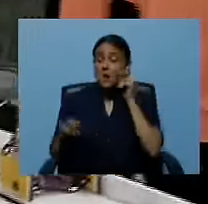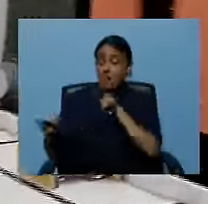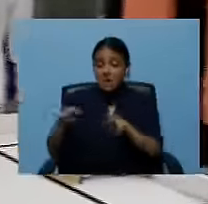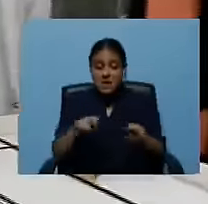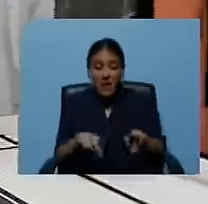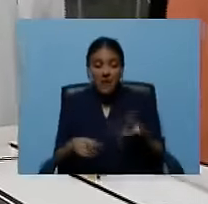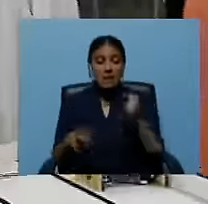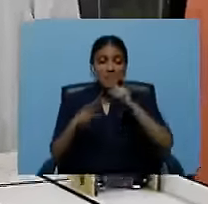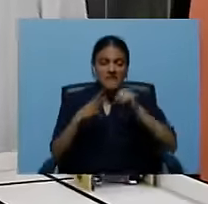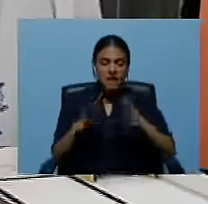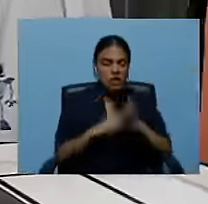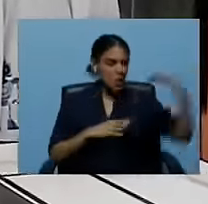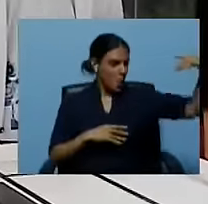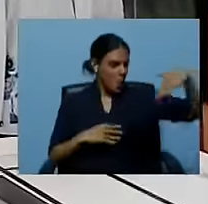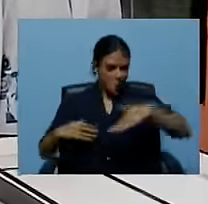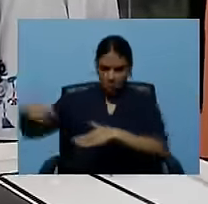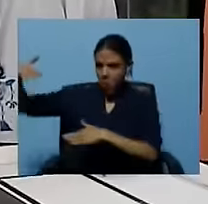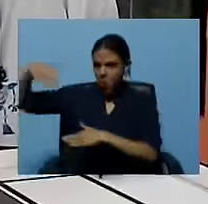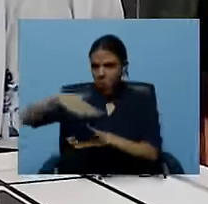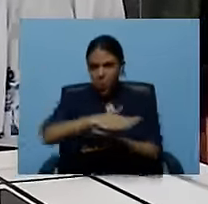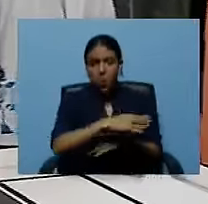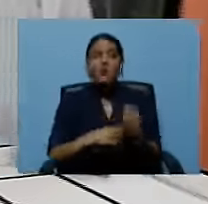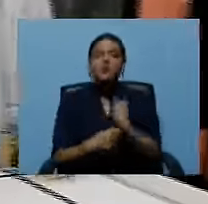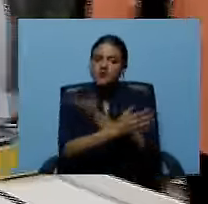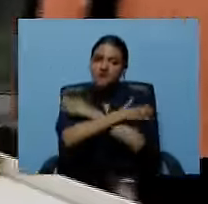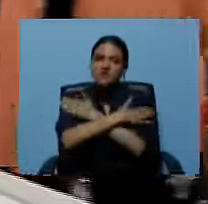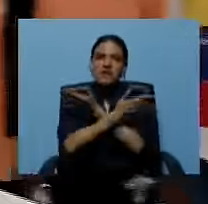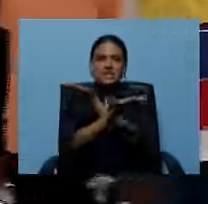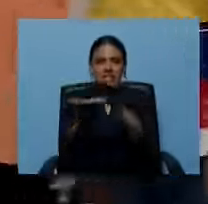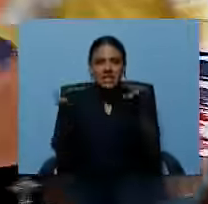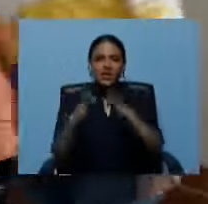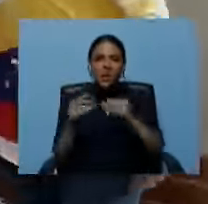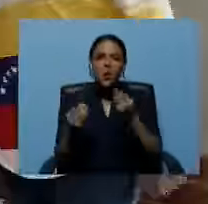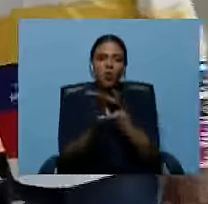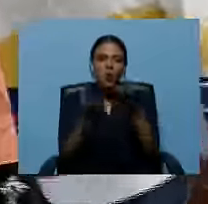aquí. ¿Ah? Bueno, los felicito, muchachos. Y